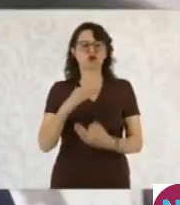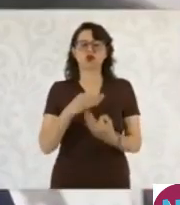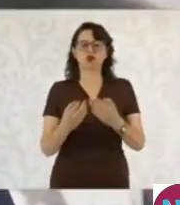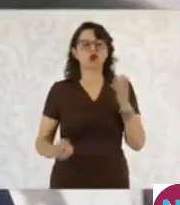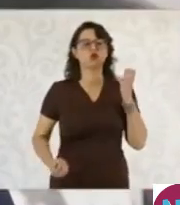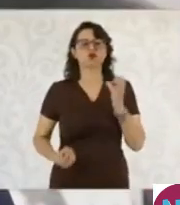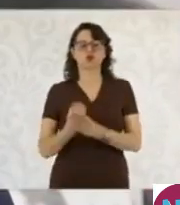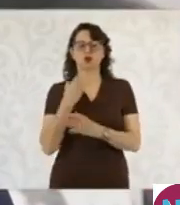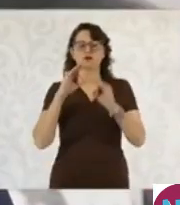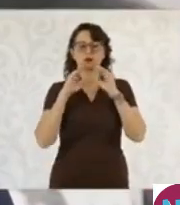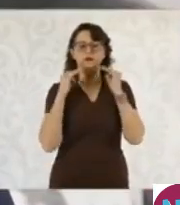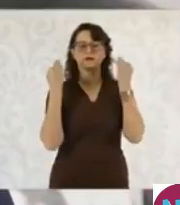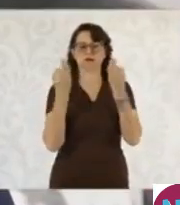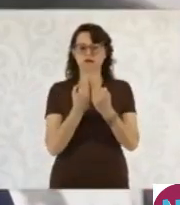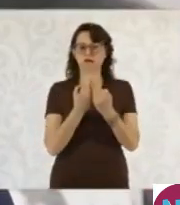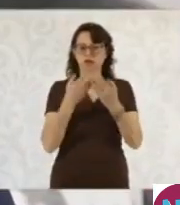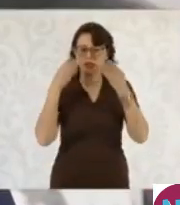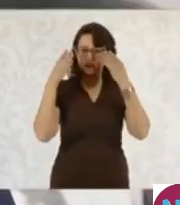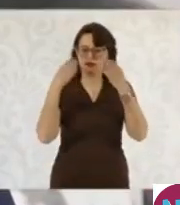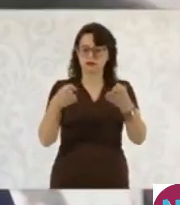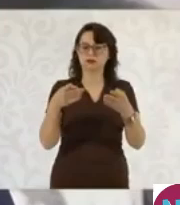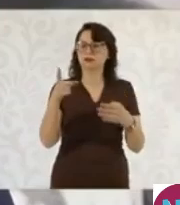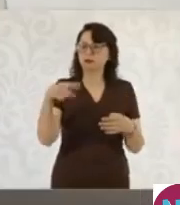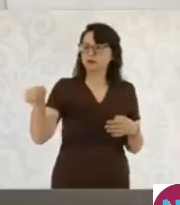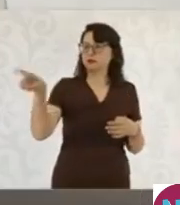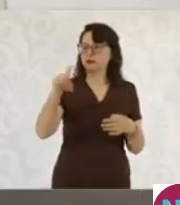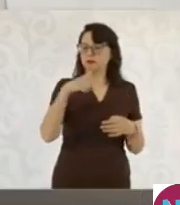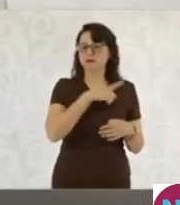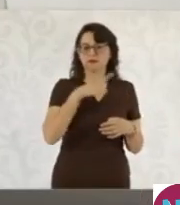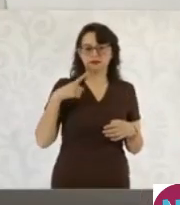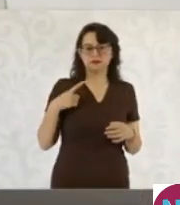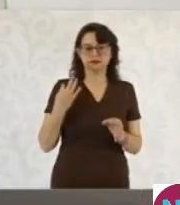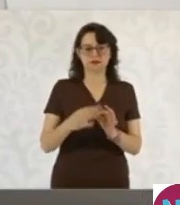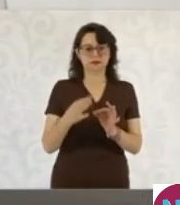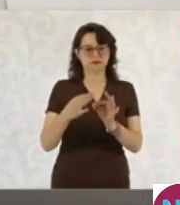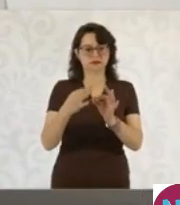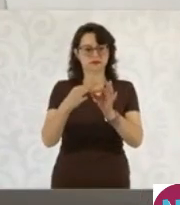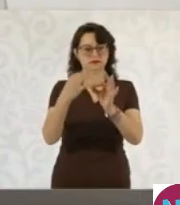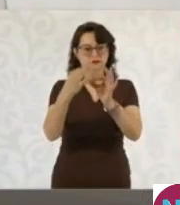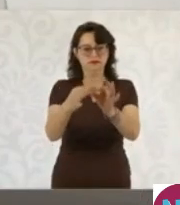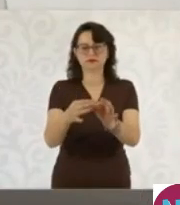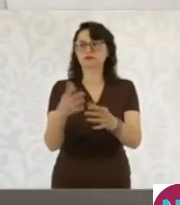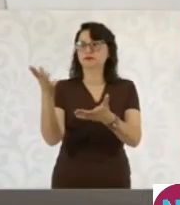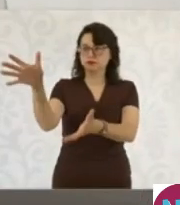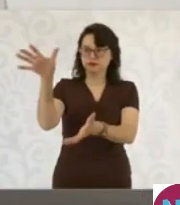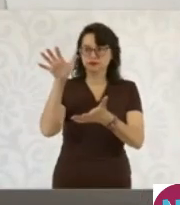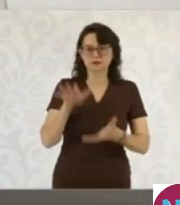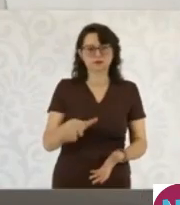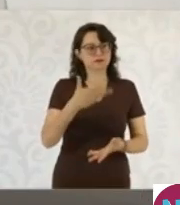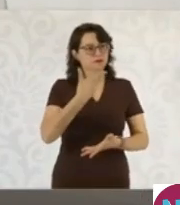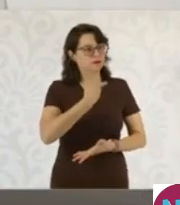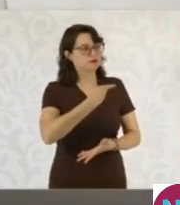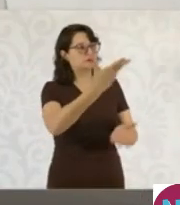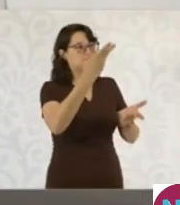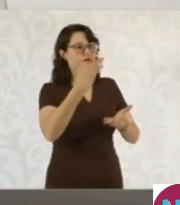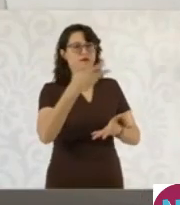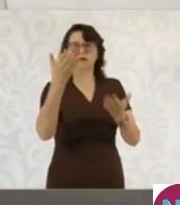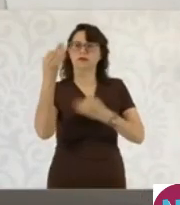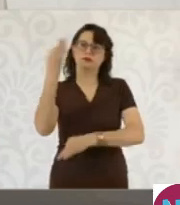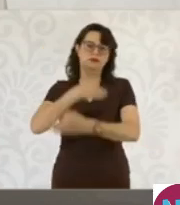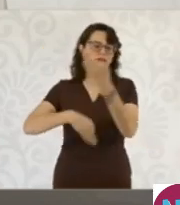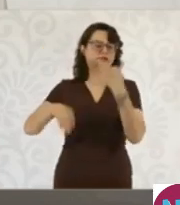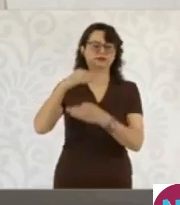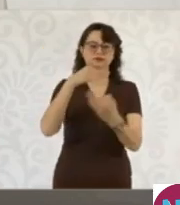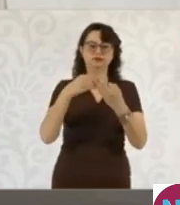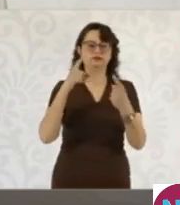no solo hacer cumplir a los proveedores, pero también garantizar la distribución y la entrega de estos medicamentos ya adquiridos hacia todos los pacientes que se atienden